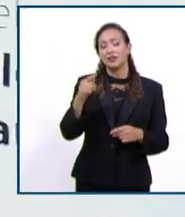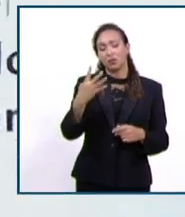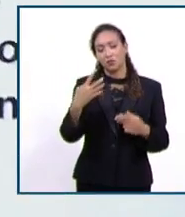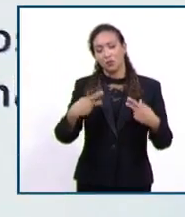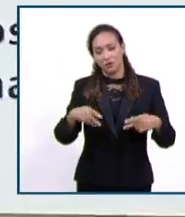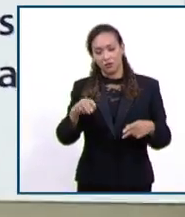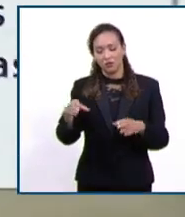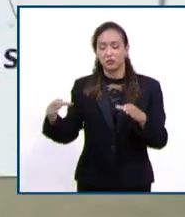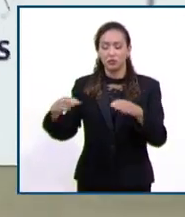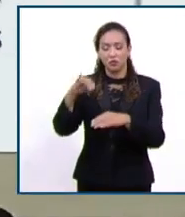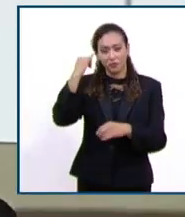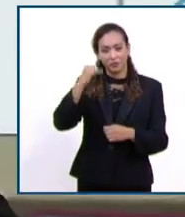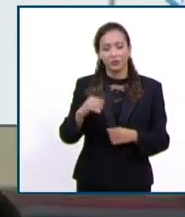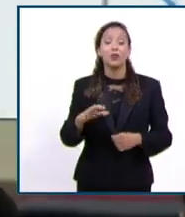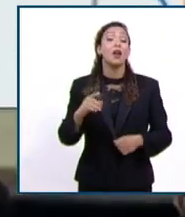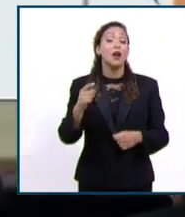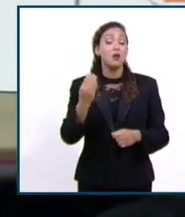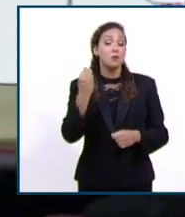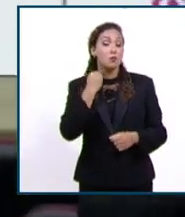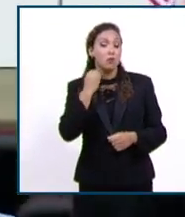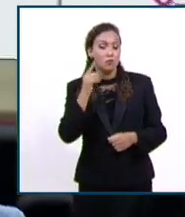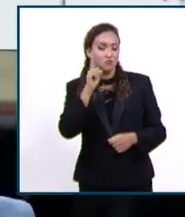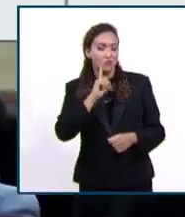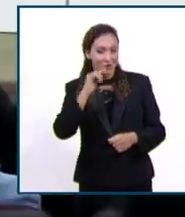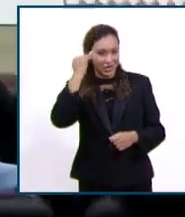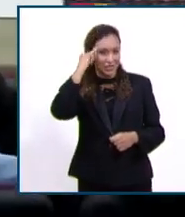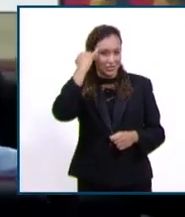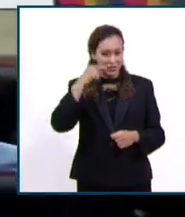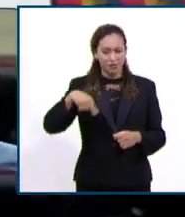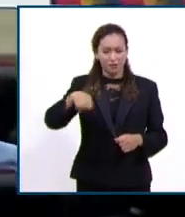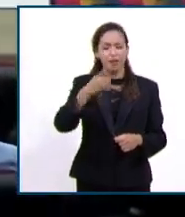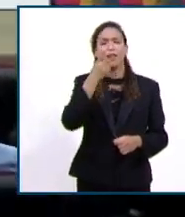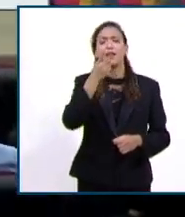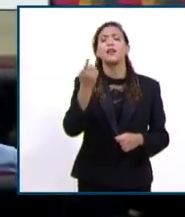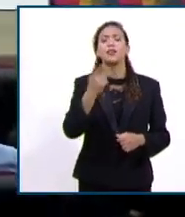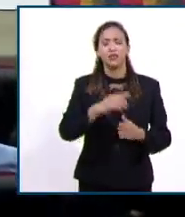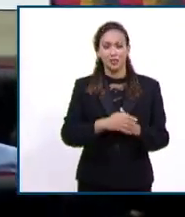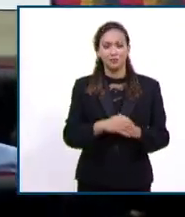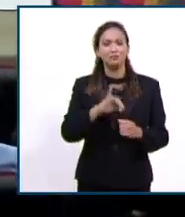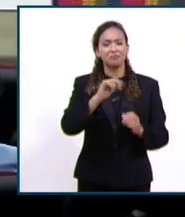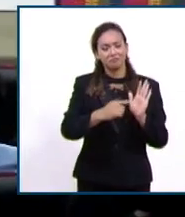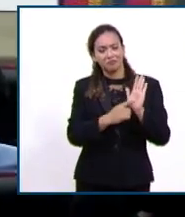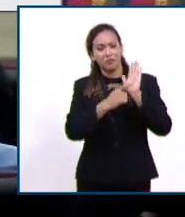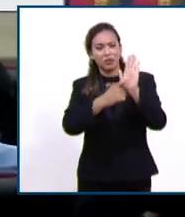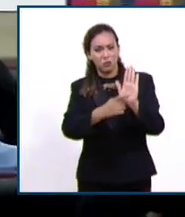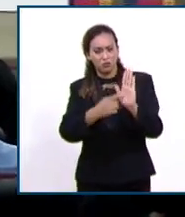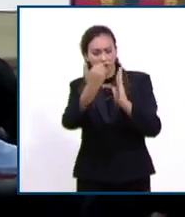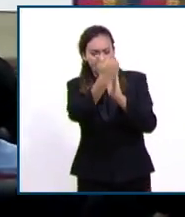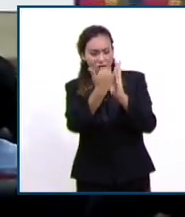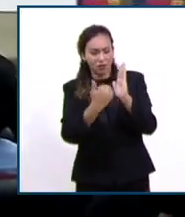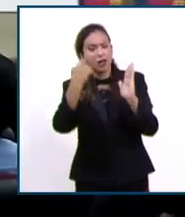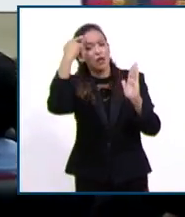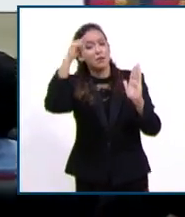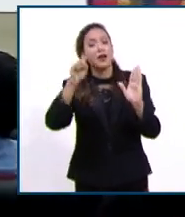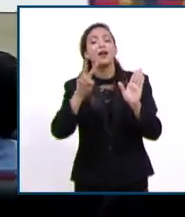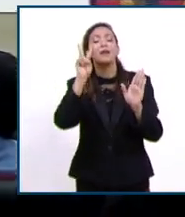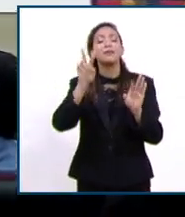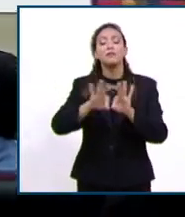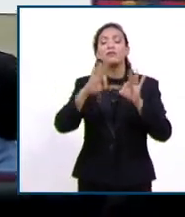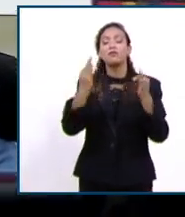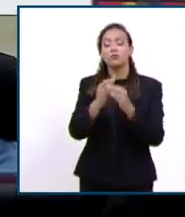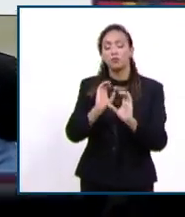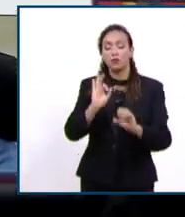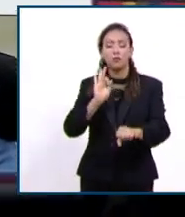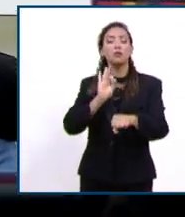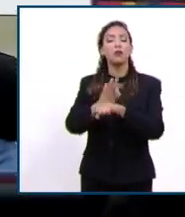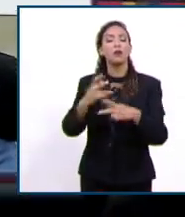Integrantes de la red de abogadas indígenas destacaron la utilidad de las guías para dar a conocer derechos de estos sectores de la población y para